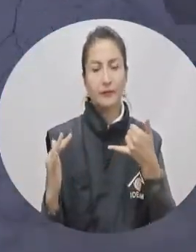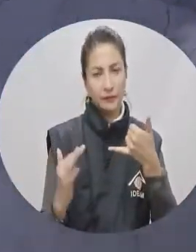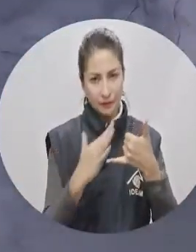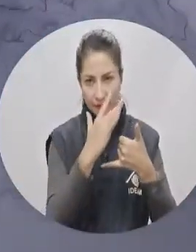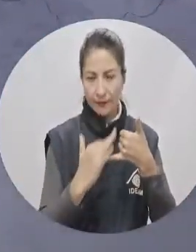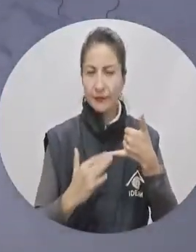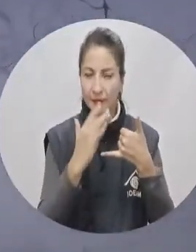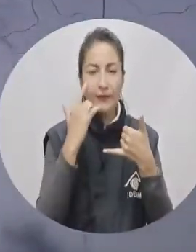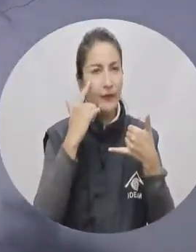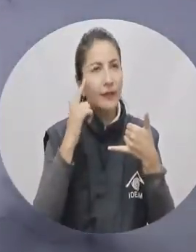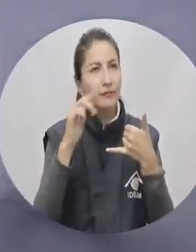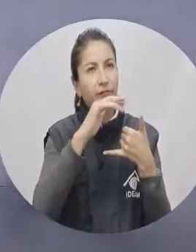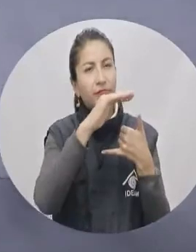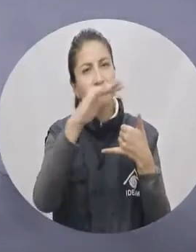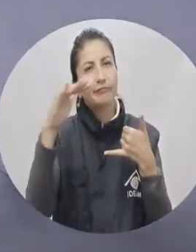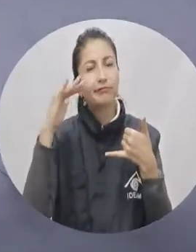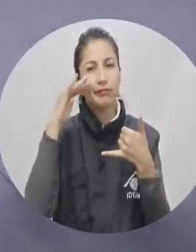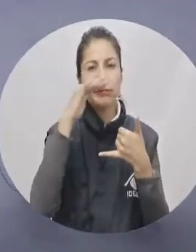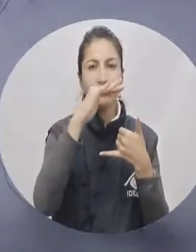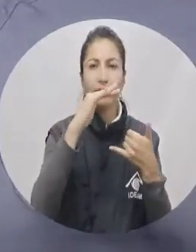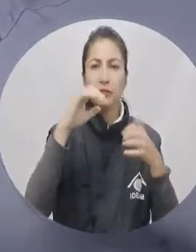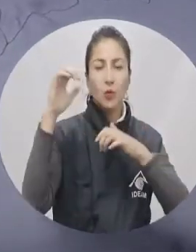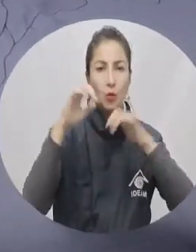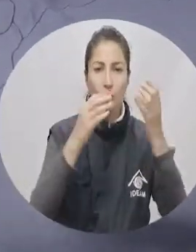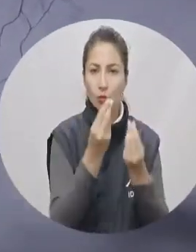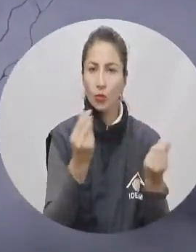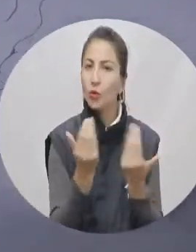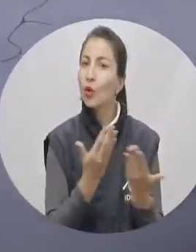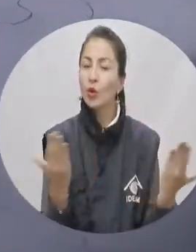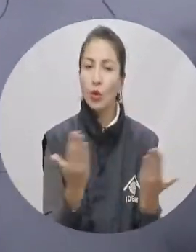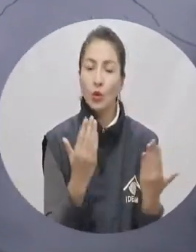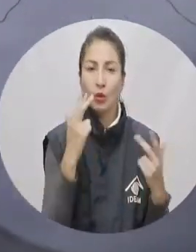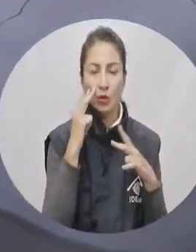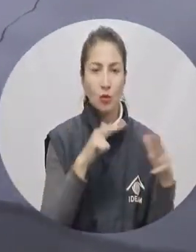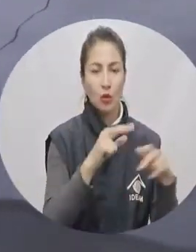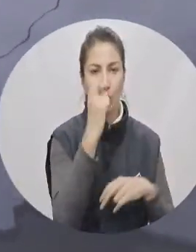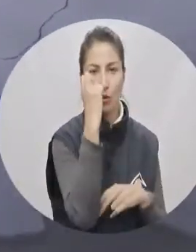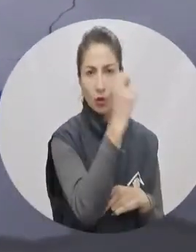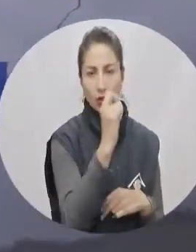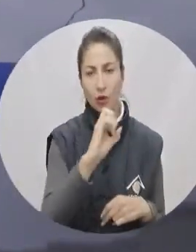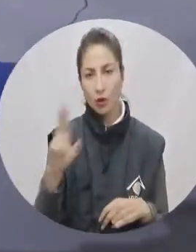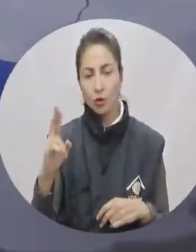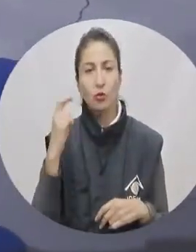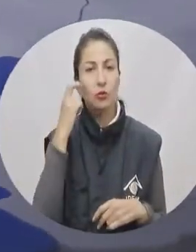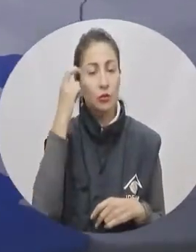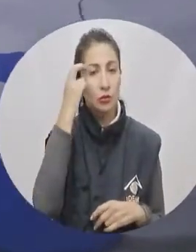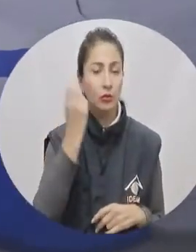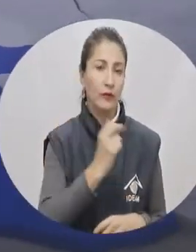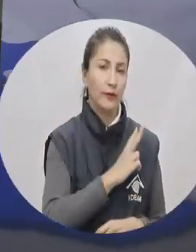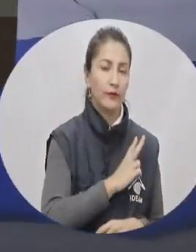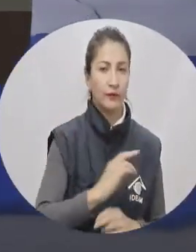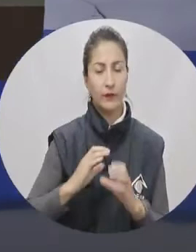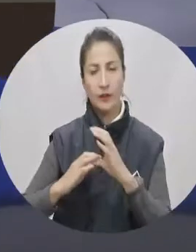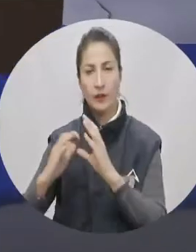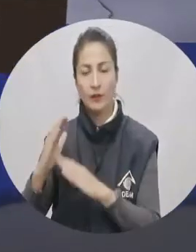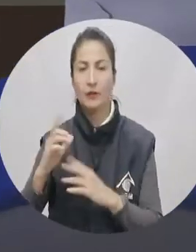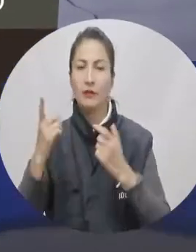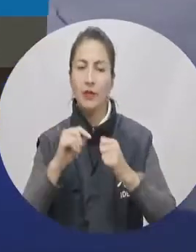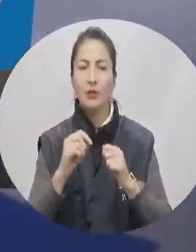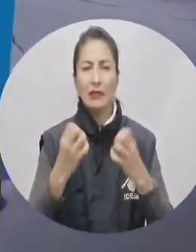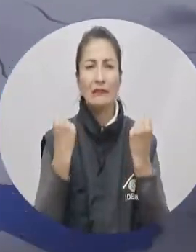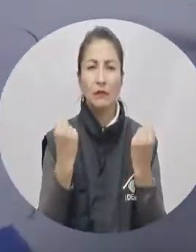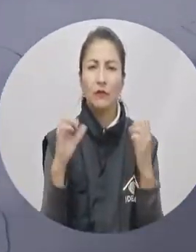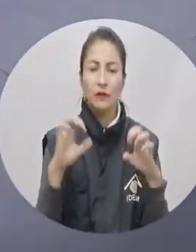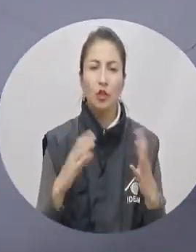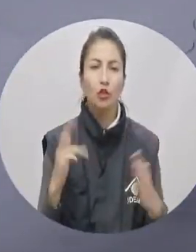En zonas del litoral pacífico encontraremos lluvias ligeras y localizadas en sectores del norte y sur del Chocó, Valle, Cauca y con